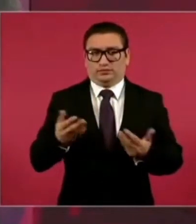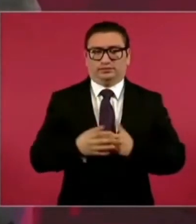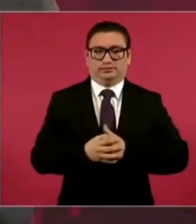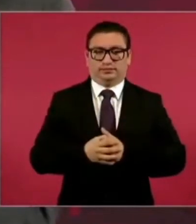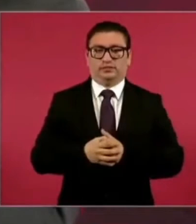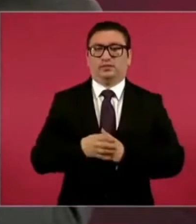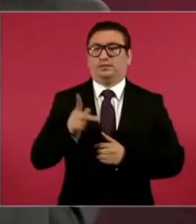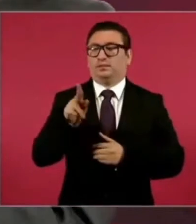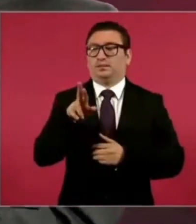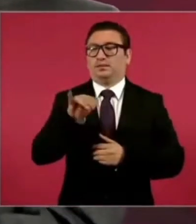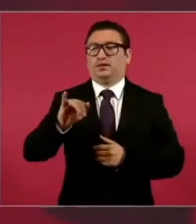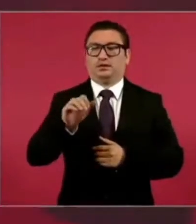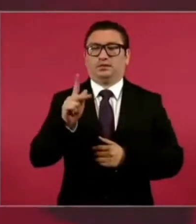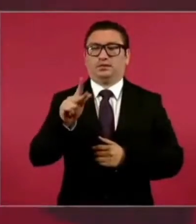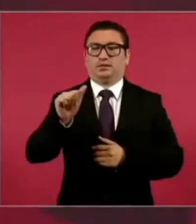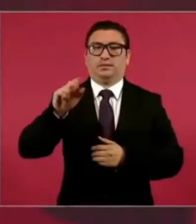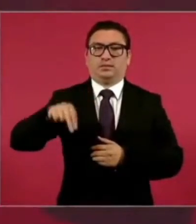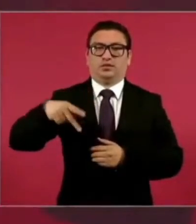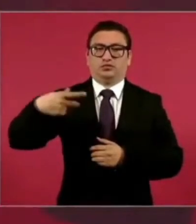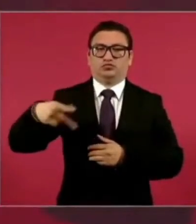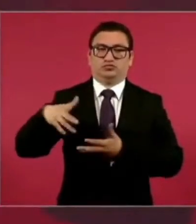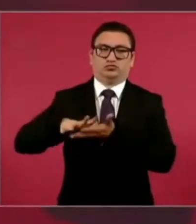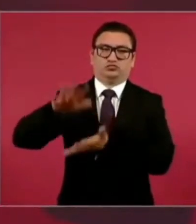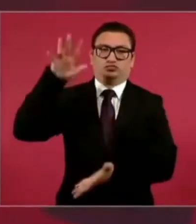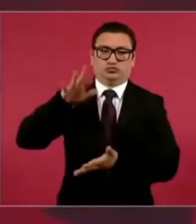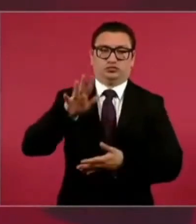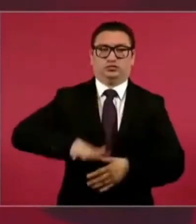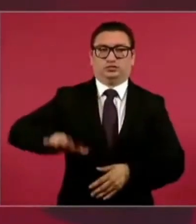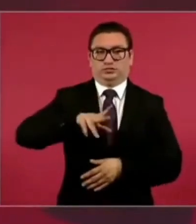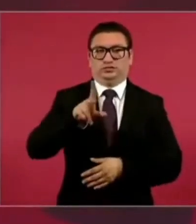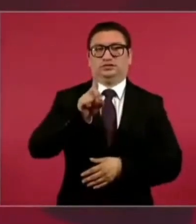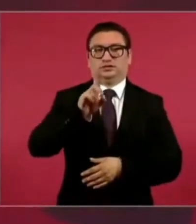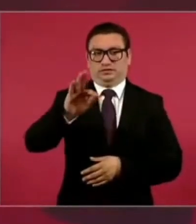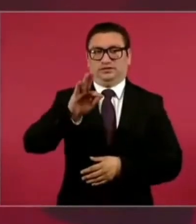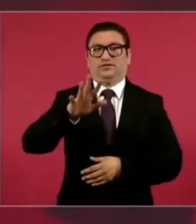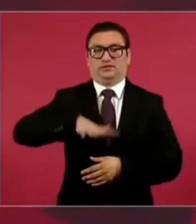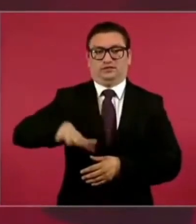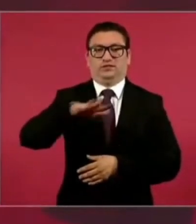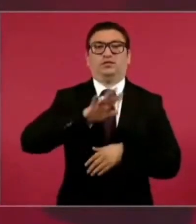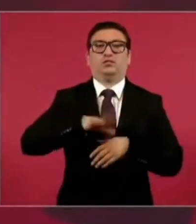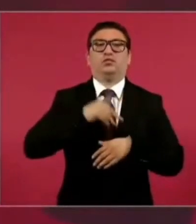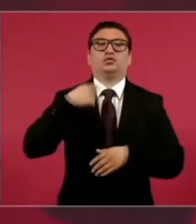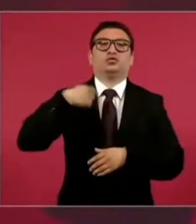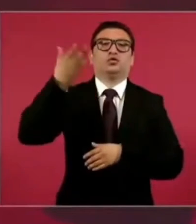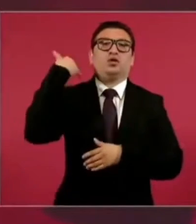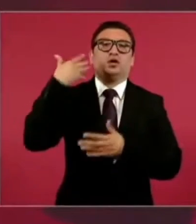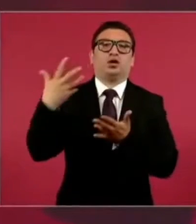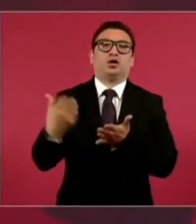era el PRI y el PAN aquí en el DF, porque yo gané